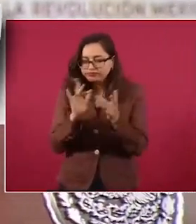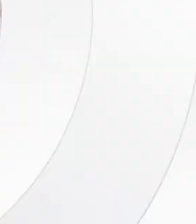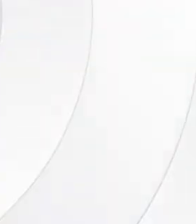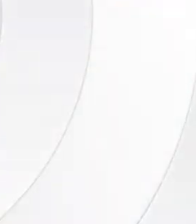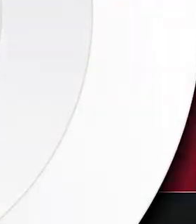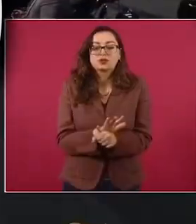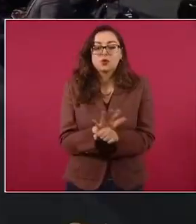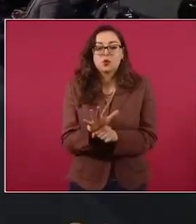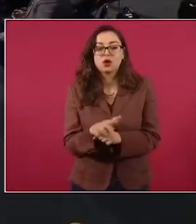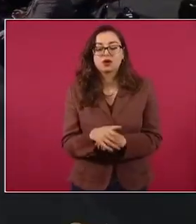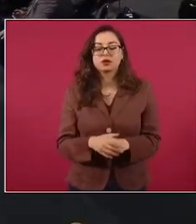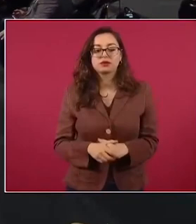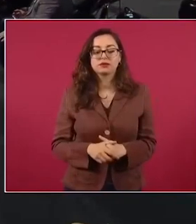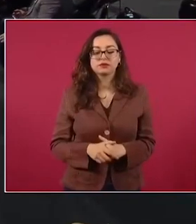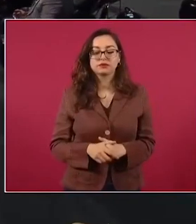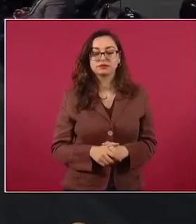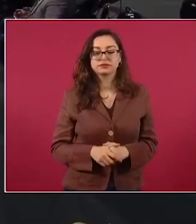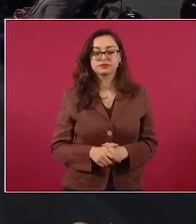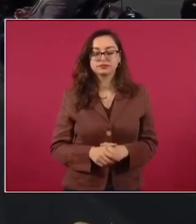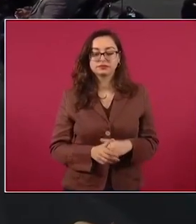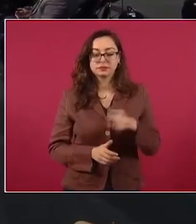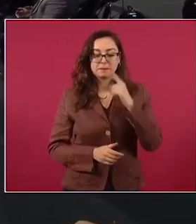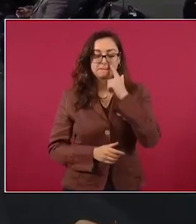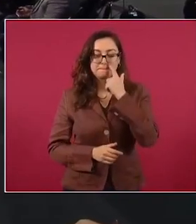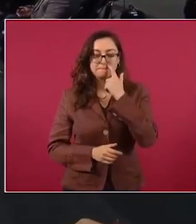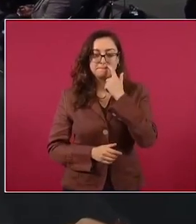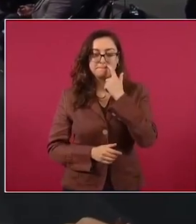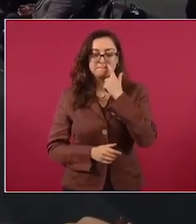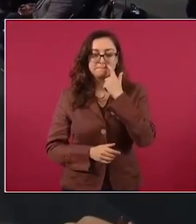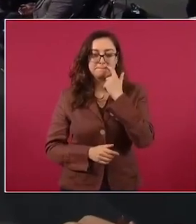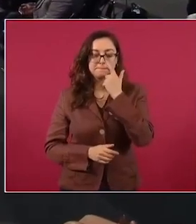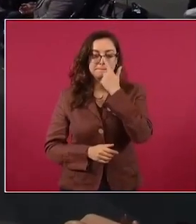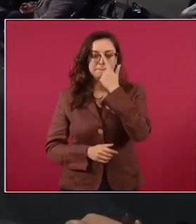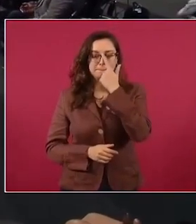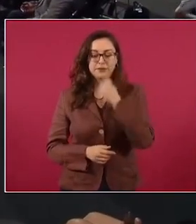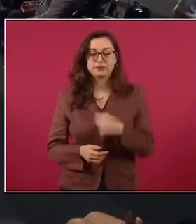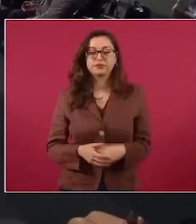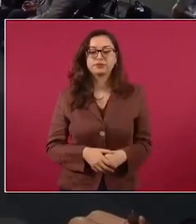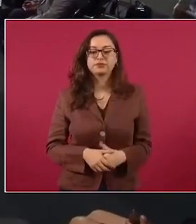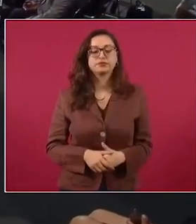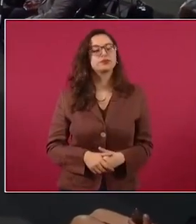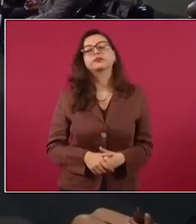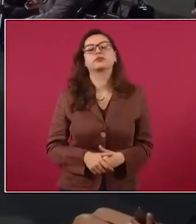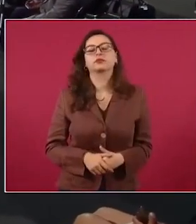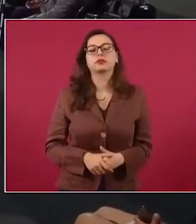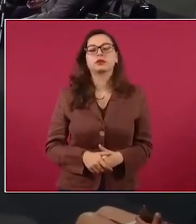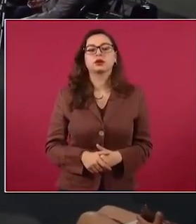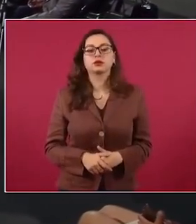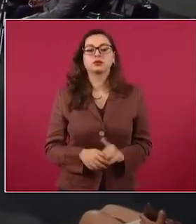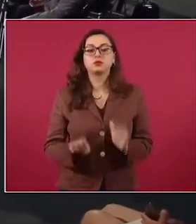utilizando, que los factureros